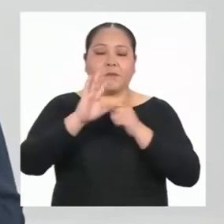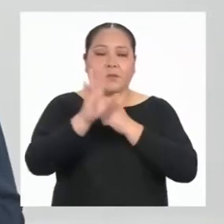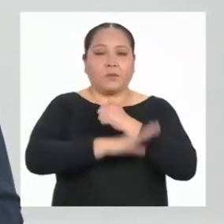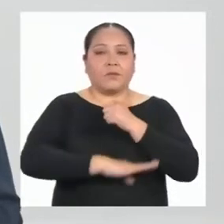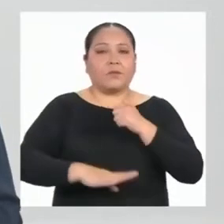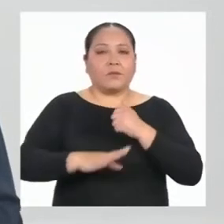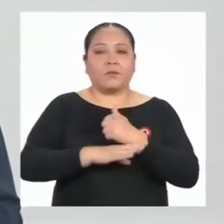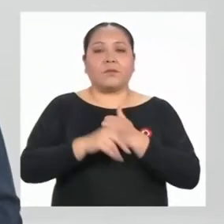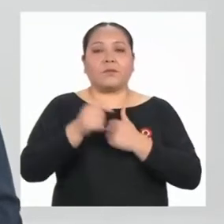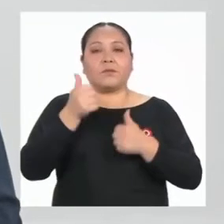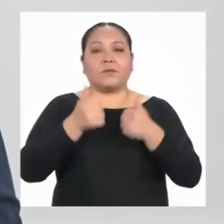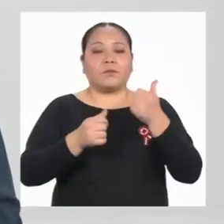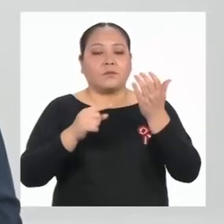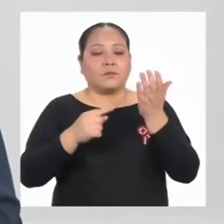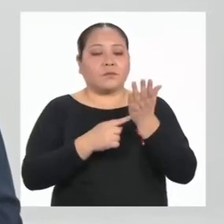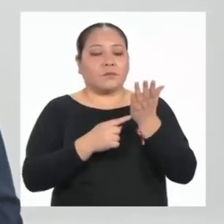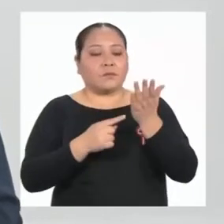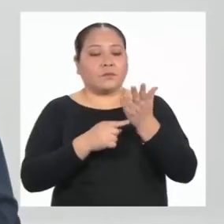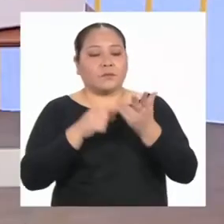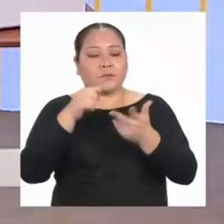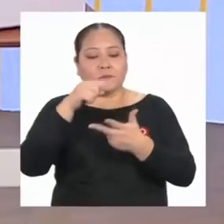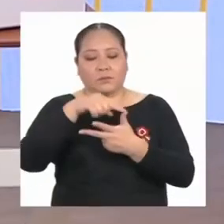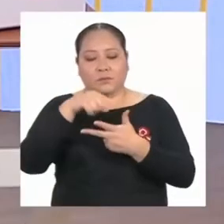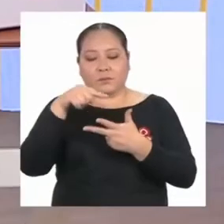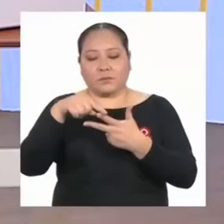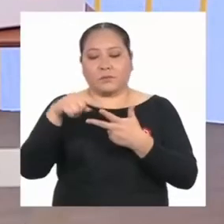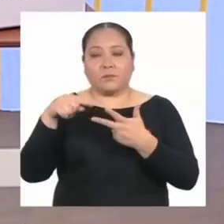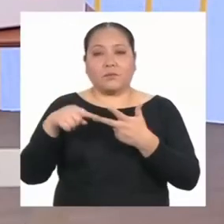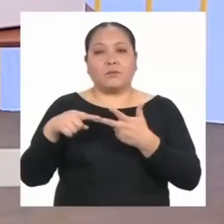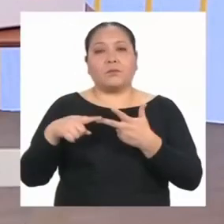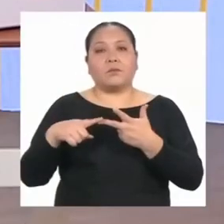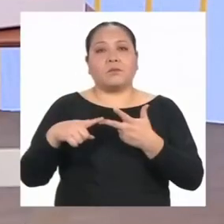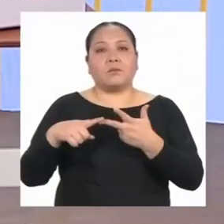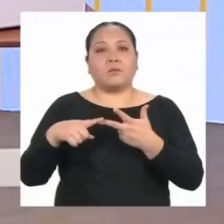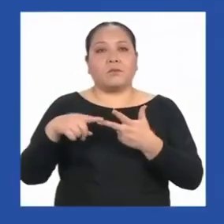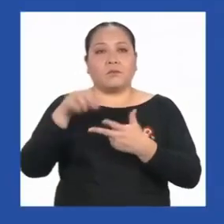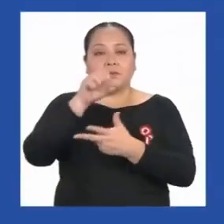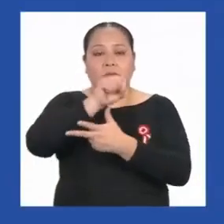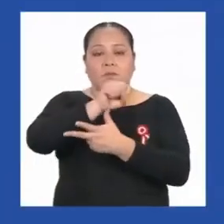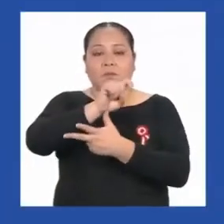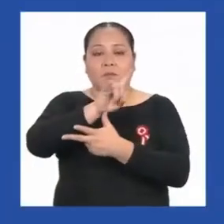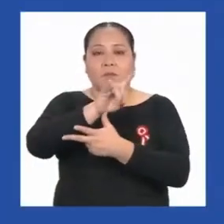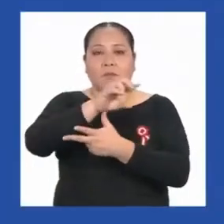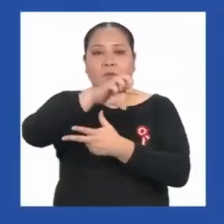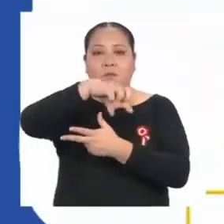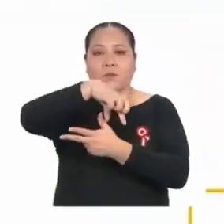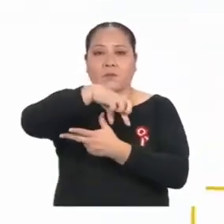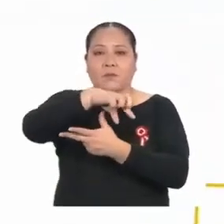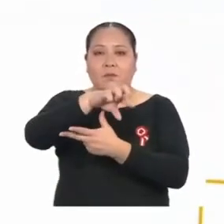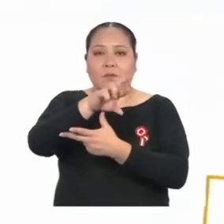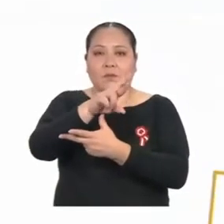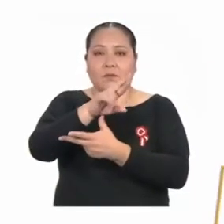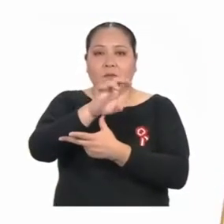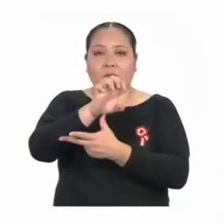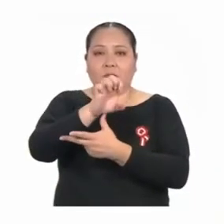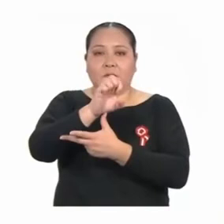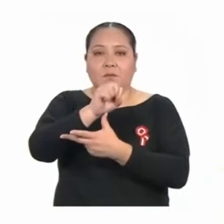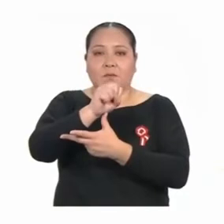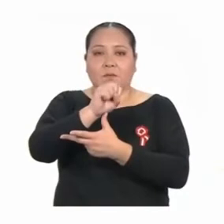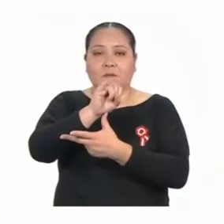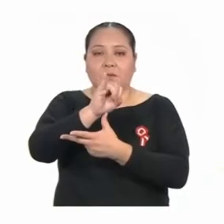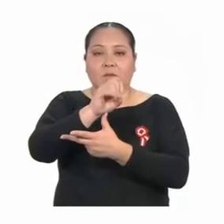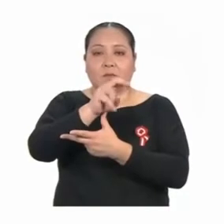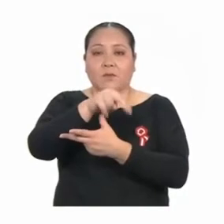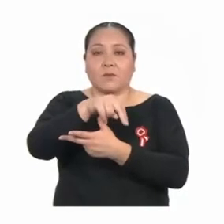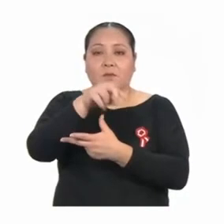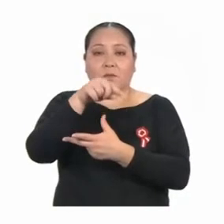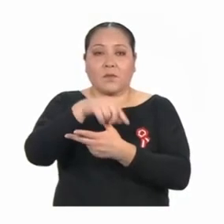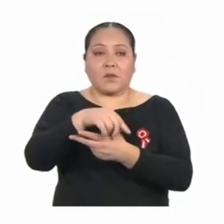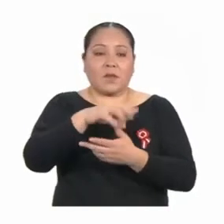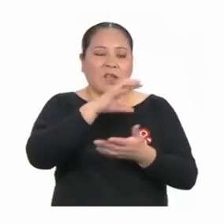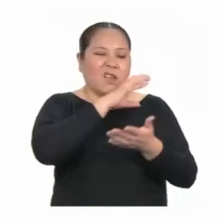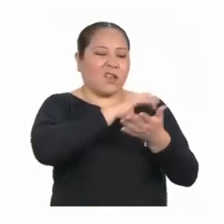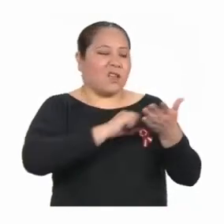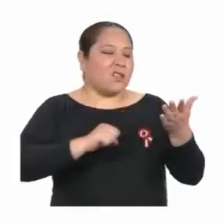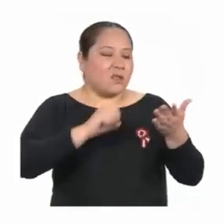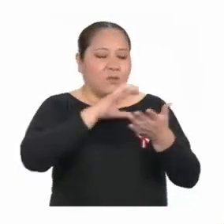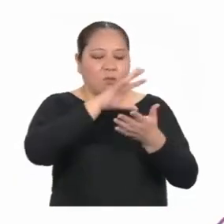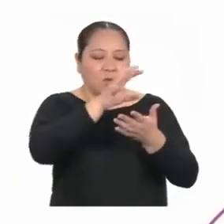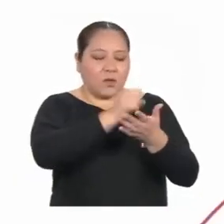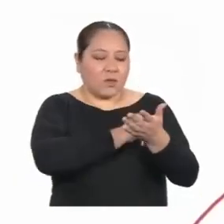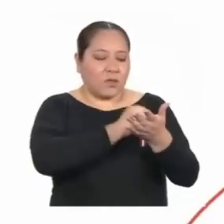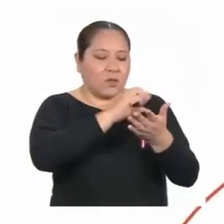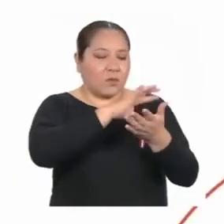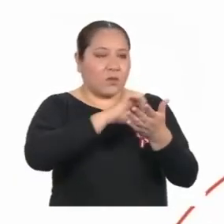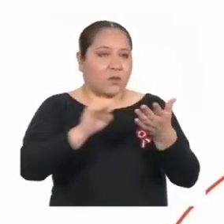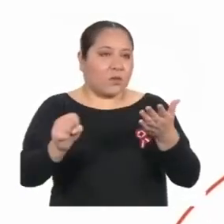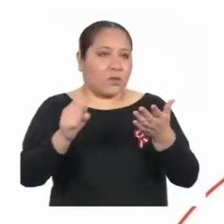técnica les conviene aplicar ahora? La de supresión. Si eliminamos toda la información redundante, nos